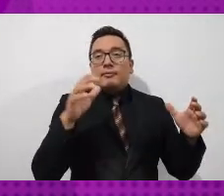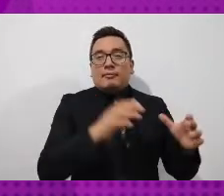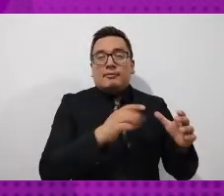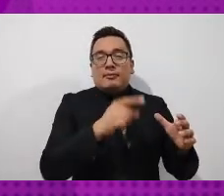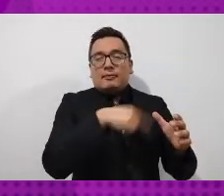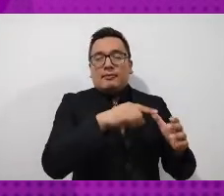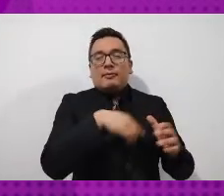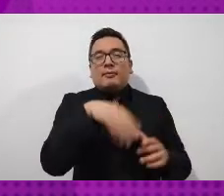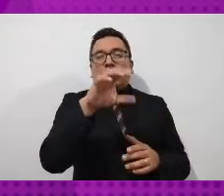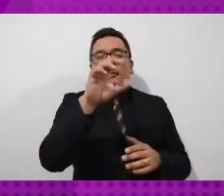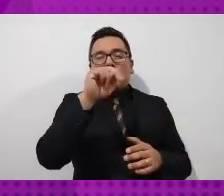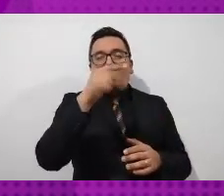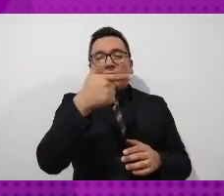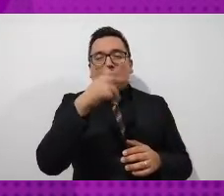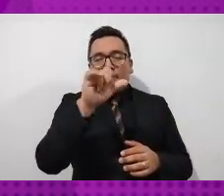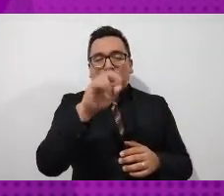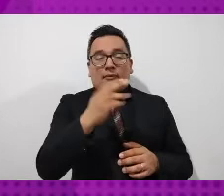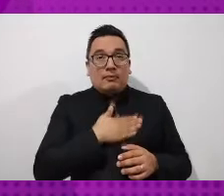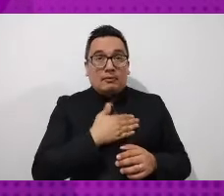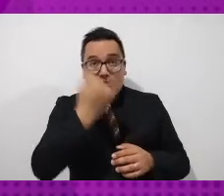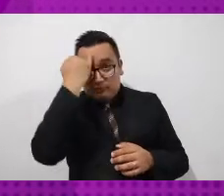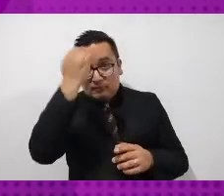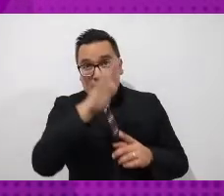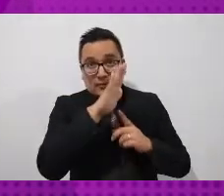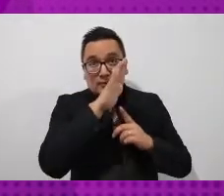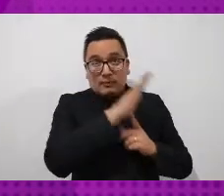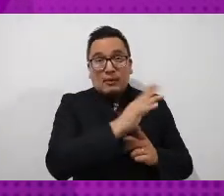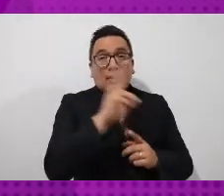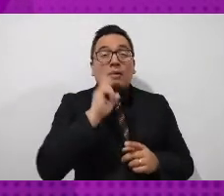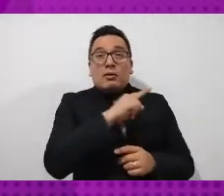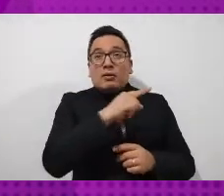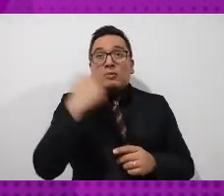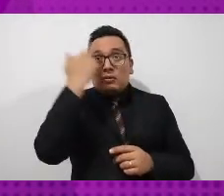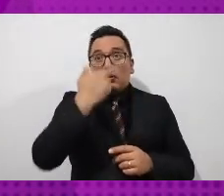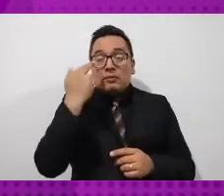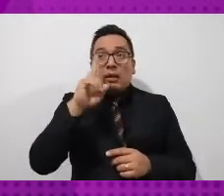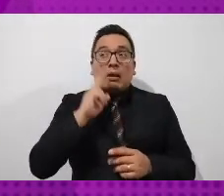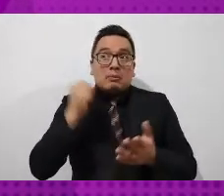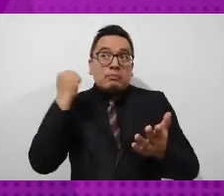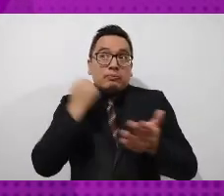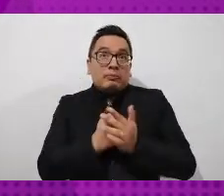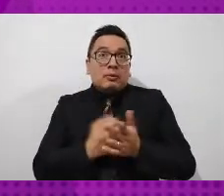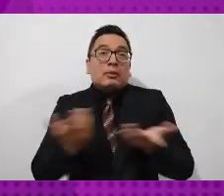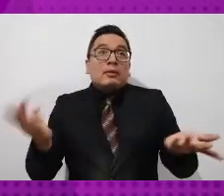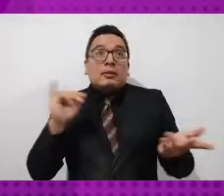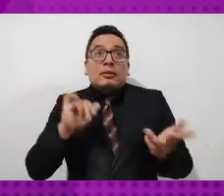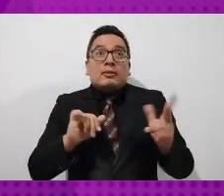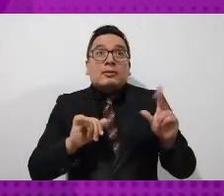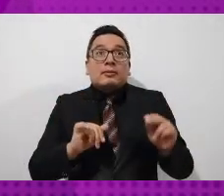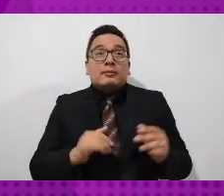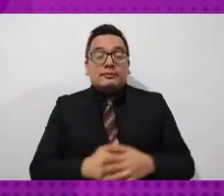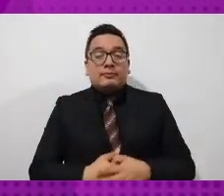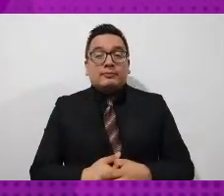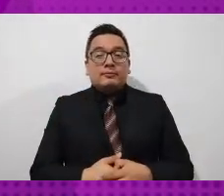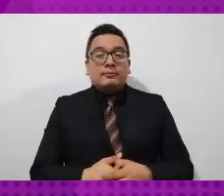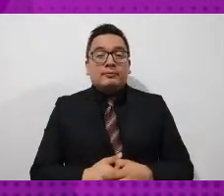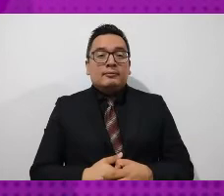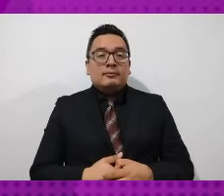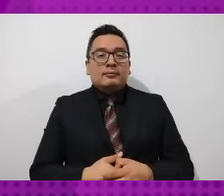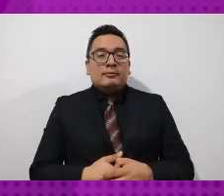Estado nuestra propuesta para el efecto de que sea calificada por el Pleno. Es decir, al final del